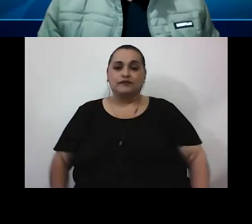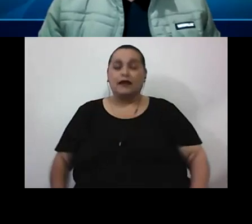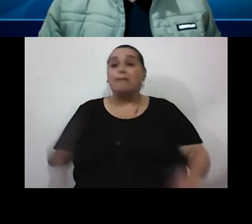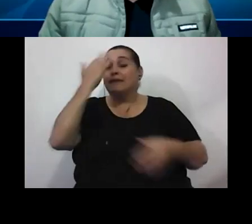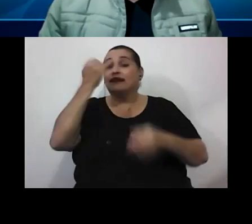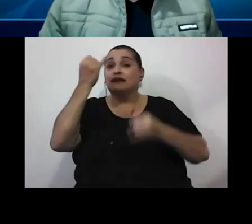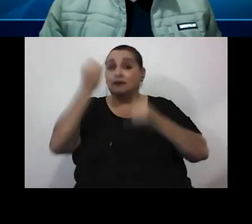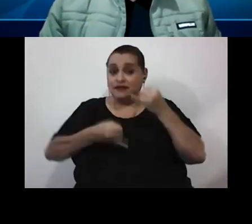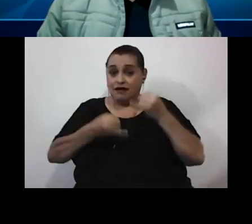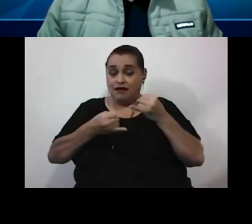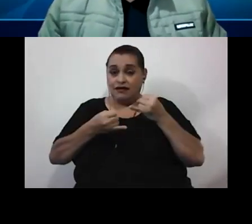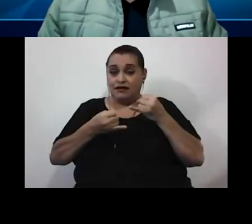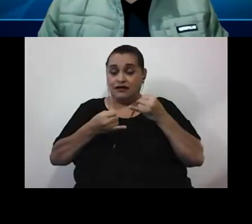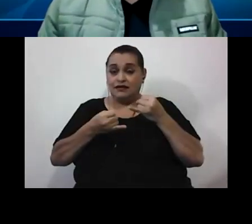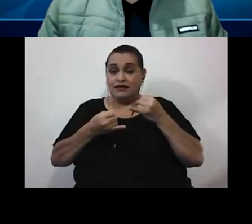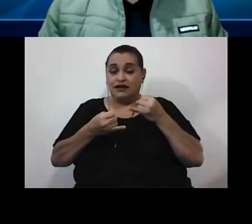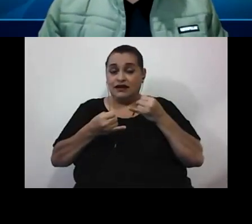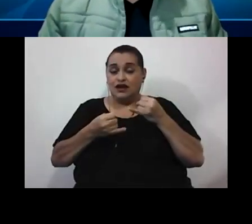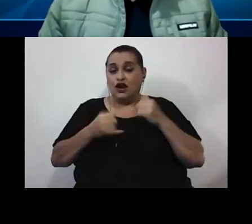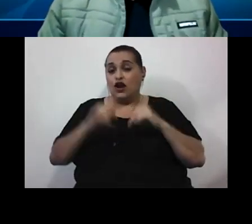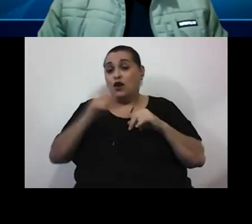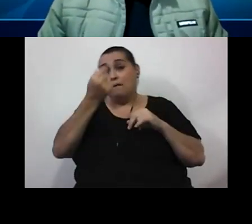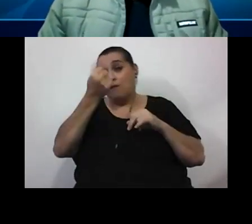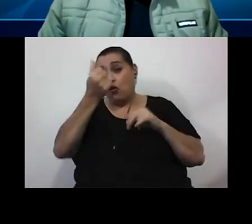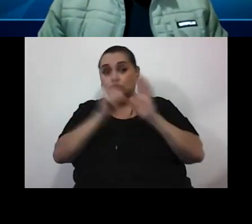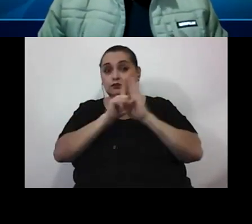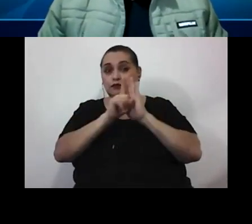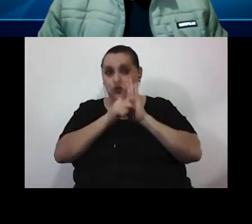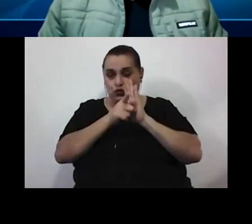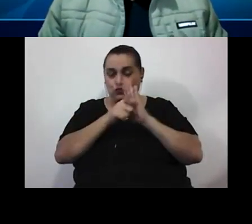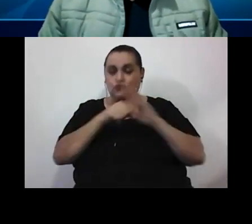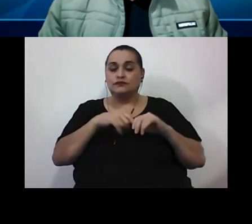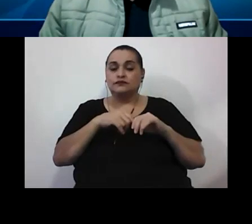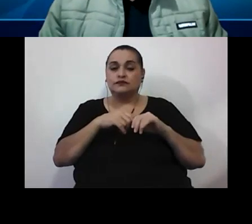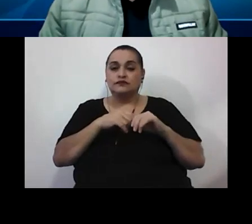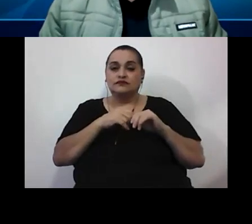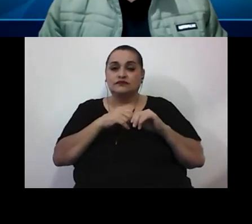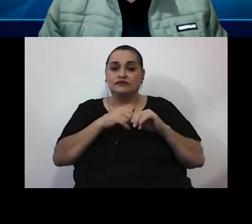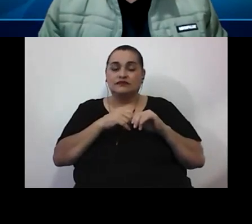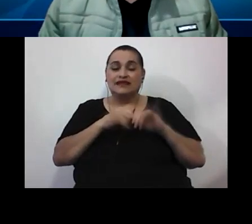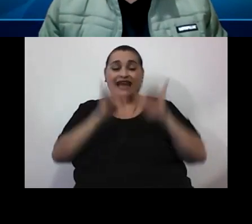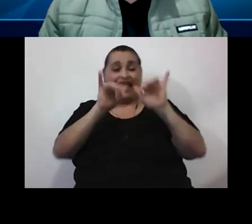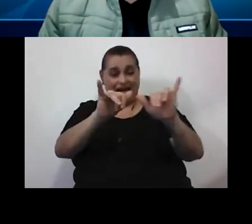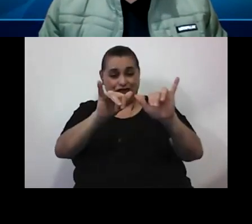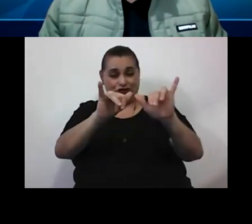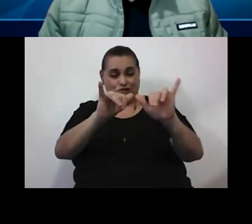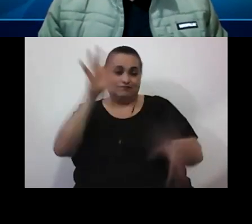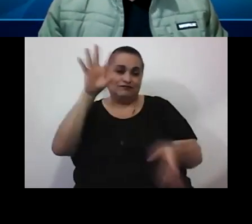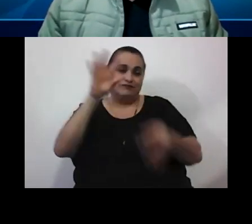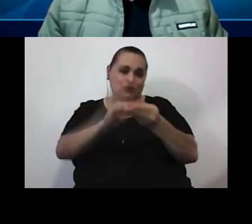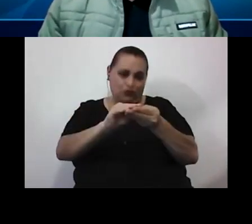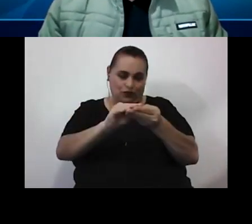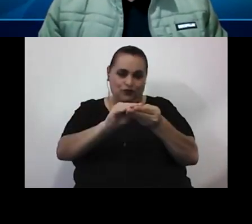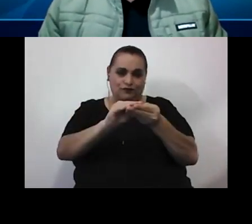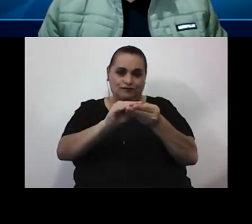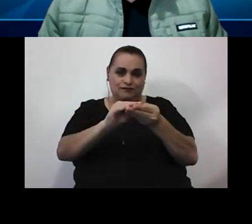finalizar, y nos quedan pocos minutos ya, eh, esto es como todo,